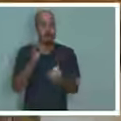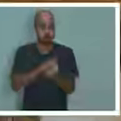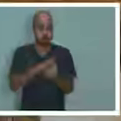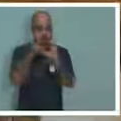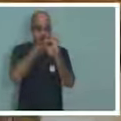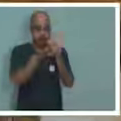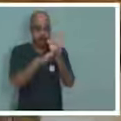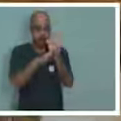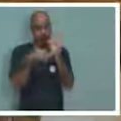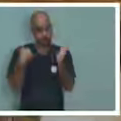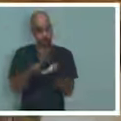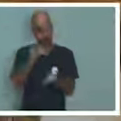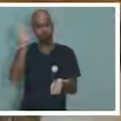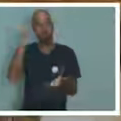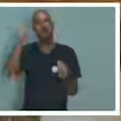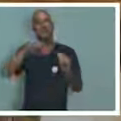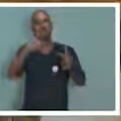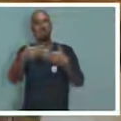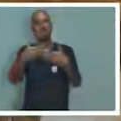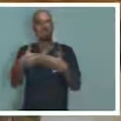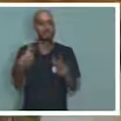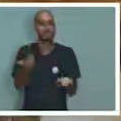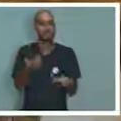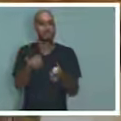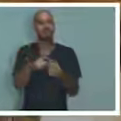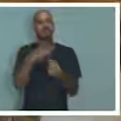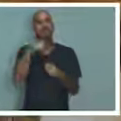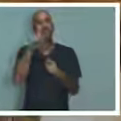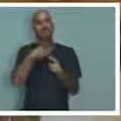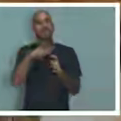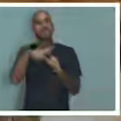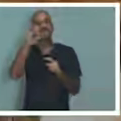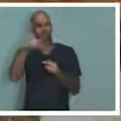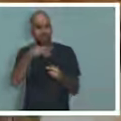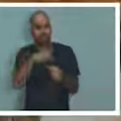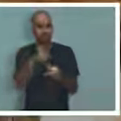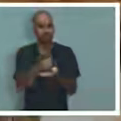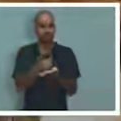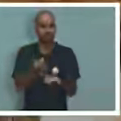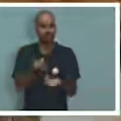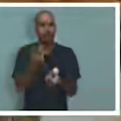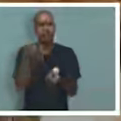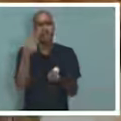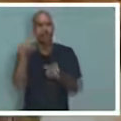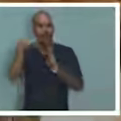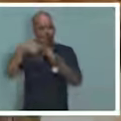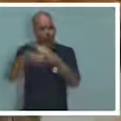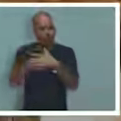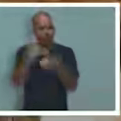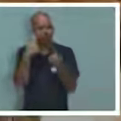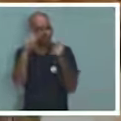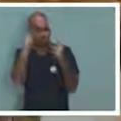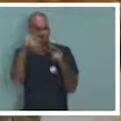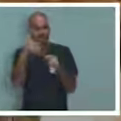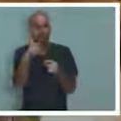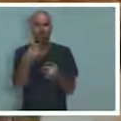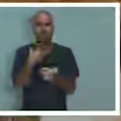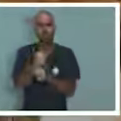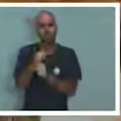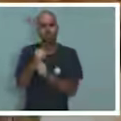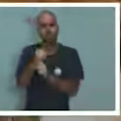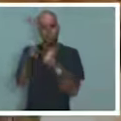la Unidad Empresarial de Base Genética El Jiwe nos invita a conocer un poco más cómo se da la mano la ciencia, la labor